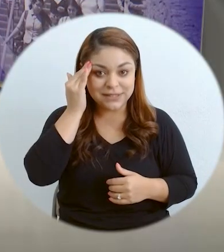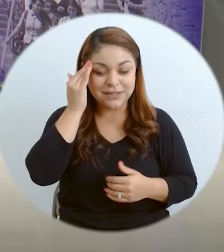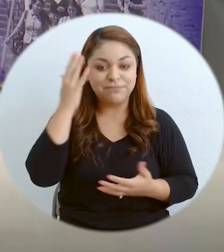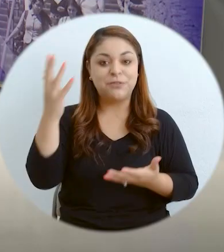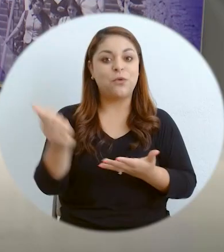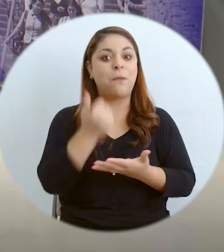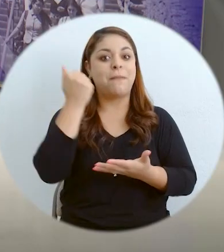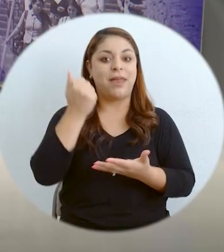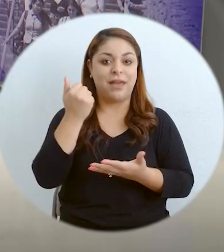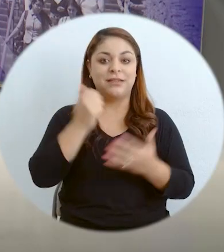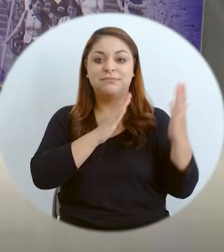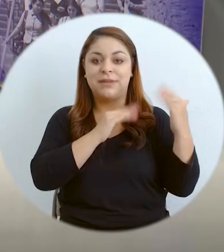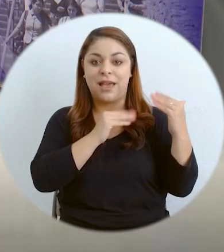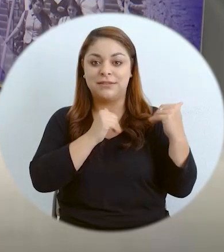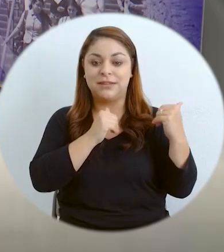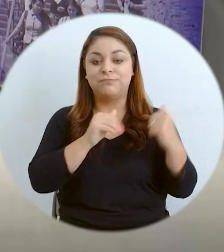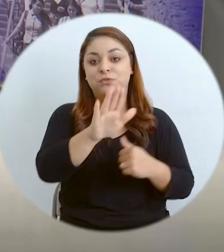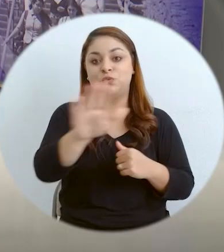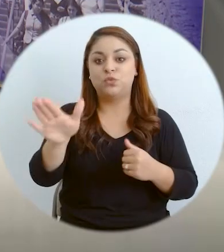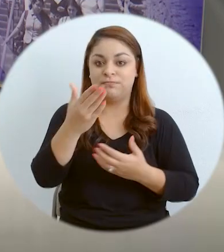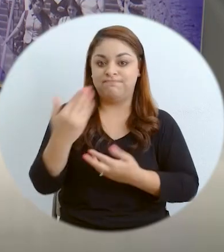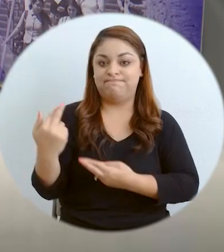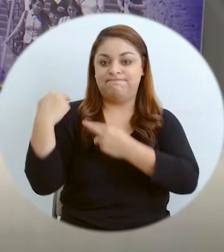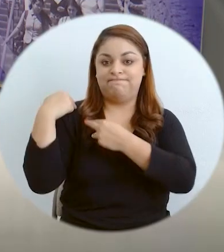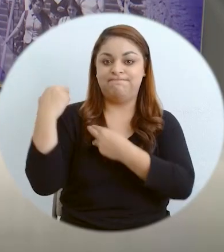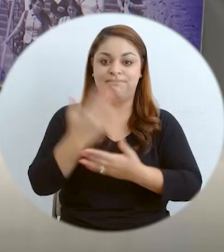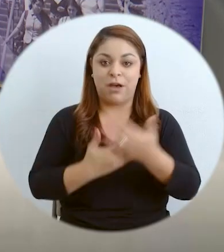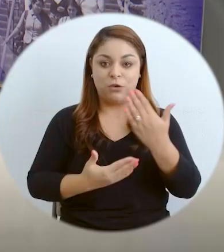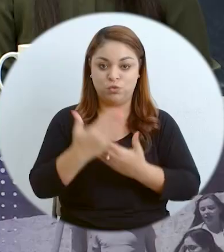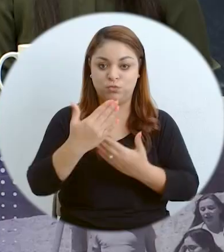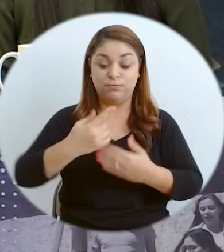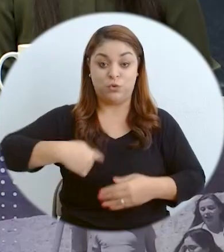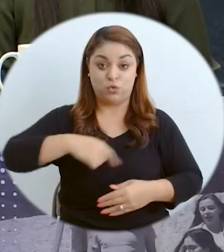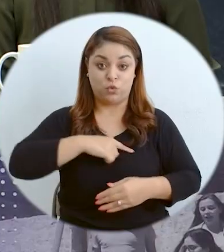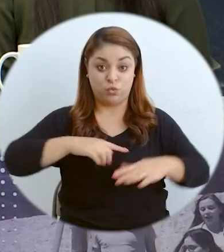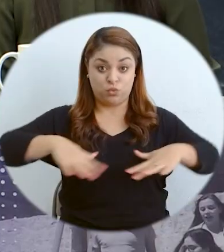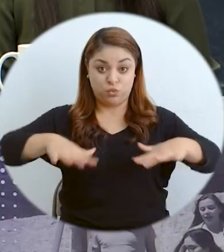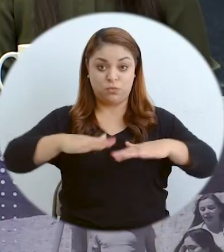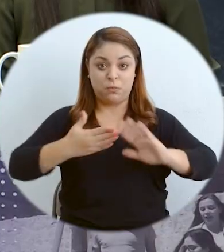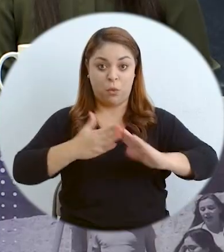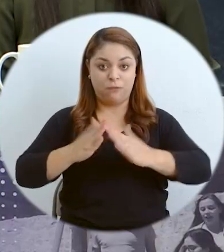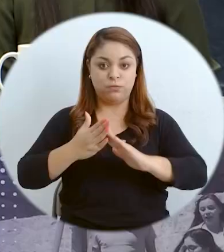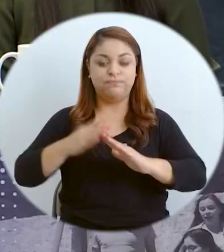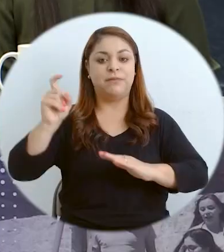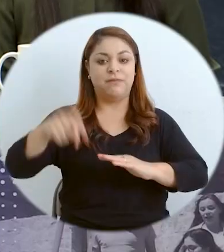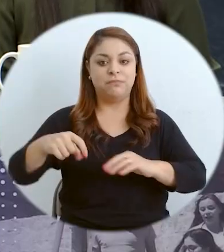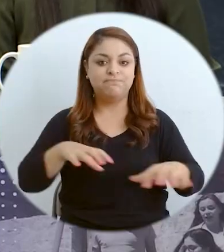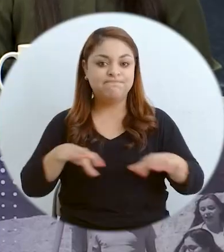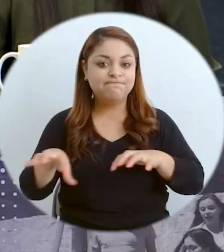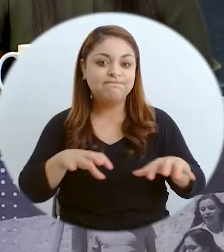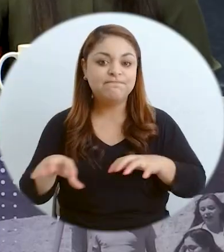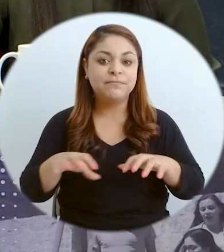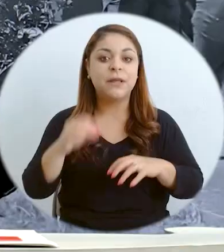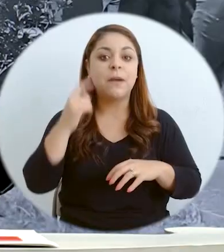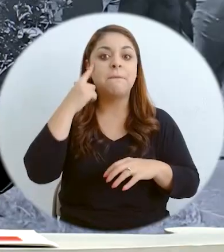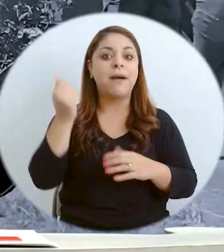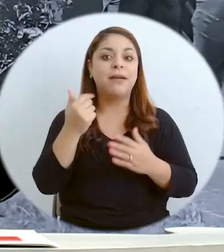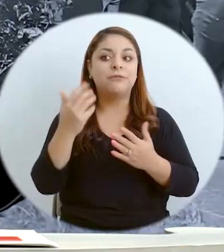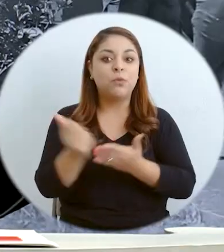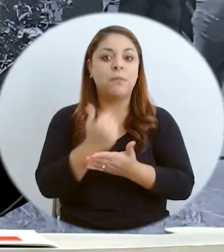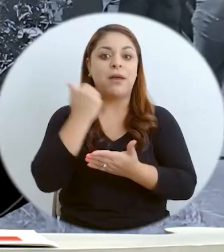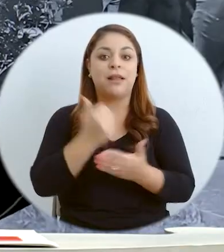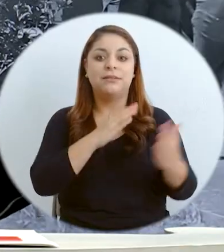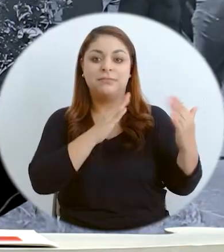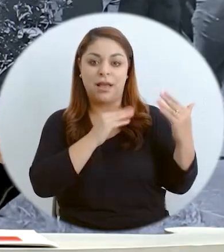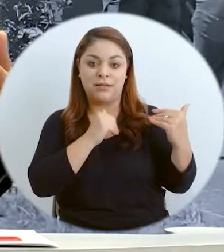conciencia. Recuperar la esperanza está en nuestras manos. Nosotros, el pueblo, somos los que podemos tomar las acciones para